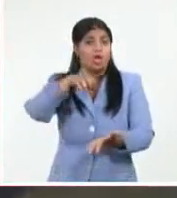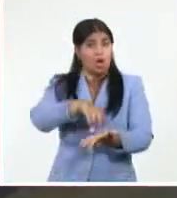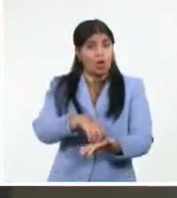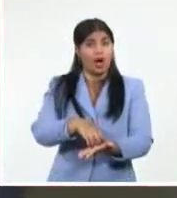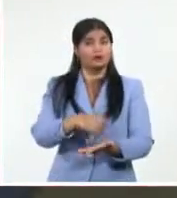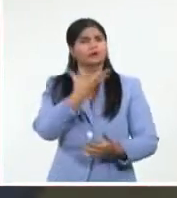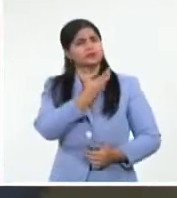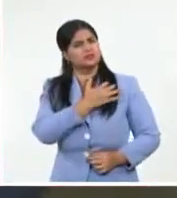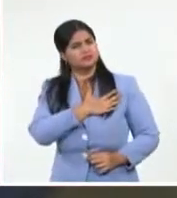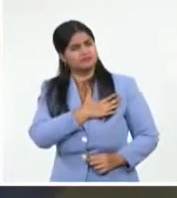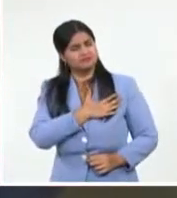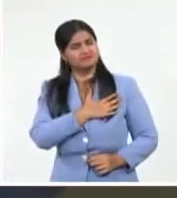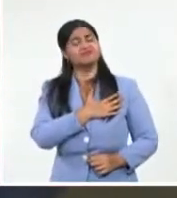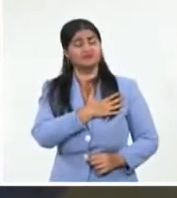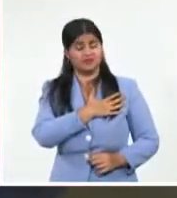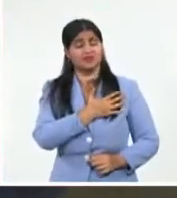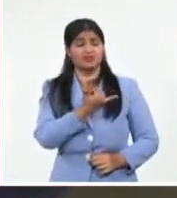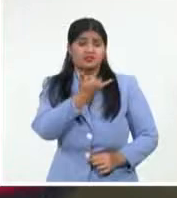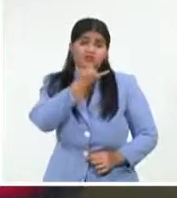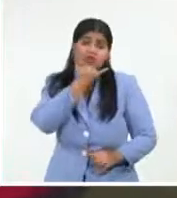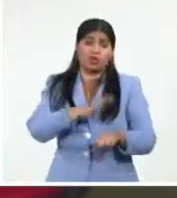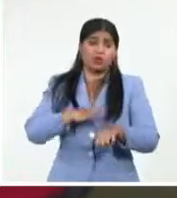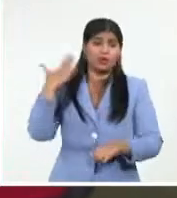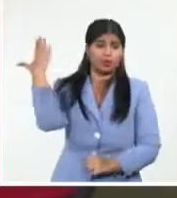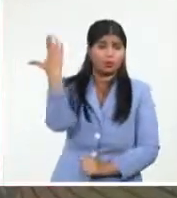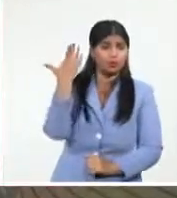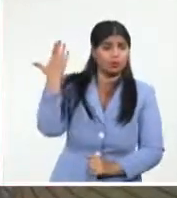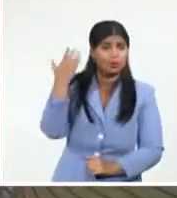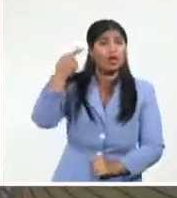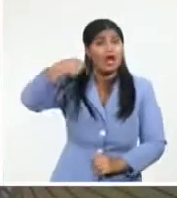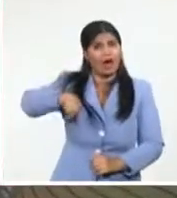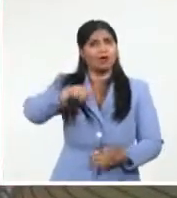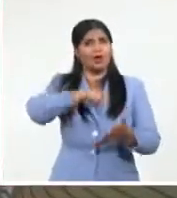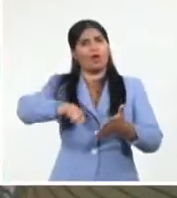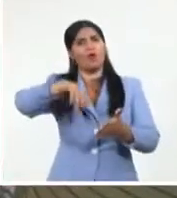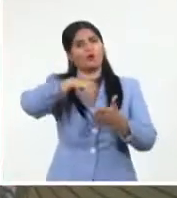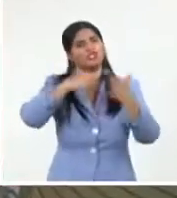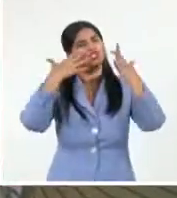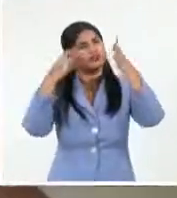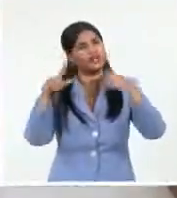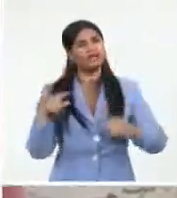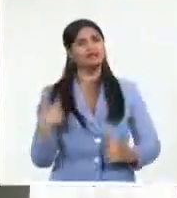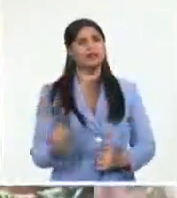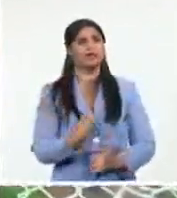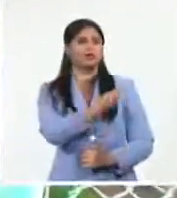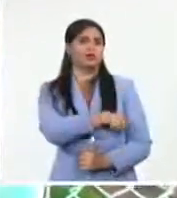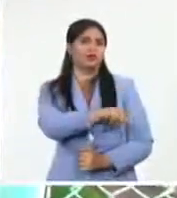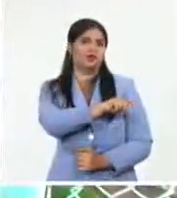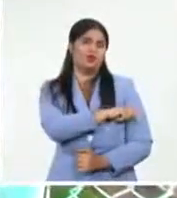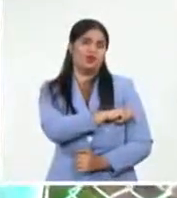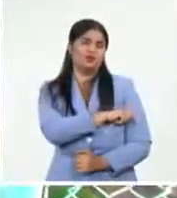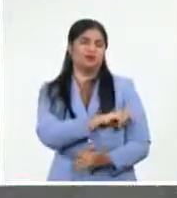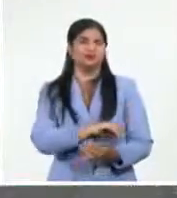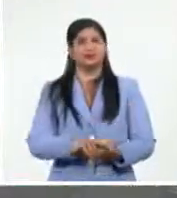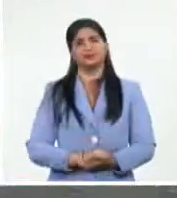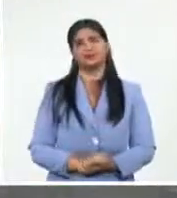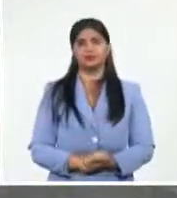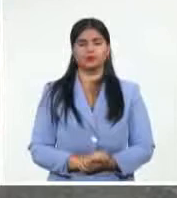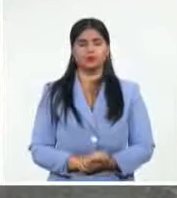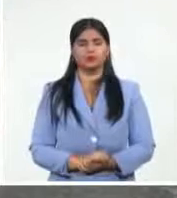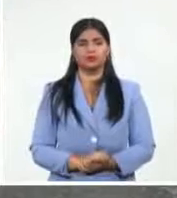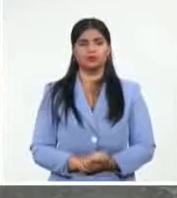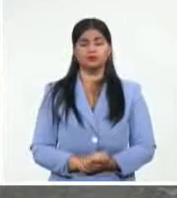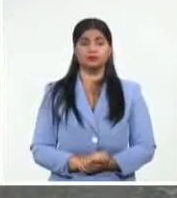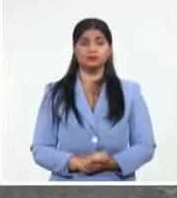los contratiempos provocados por el meteoro, vive el proceso eleccionario como todo el país. Cerca de 62.000